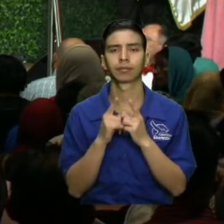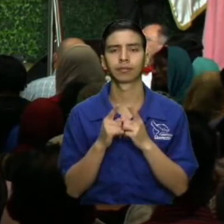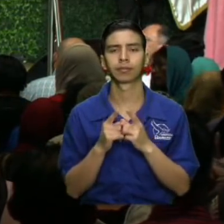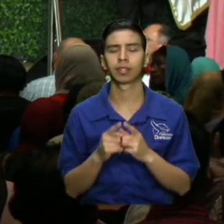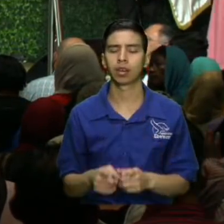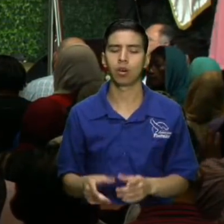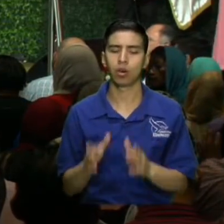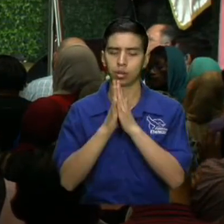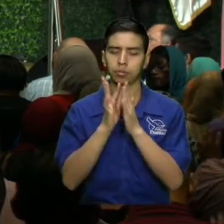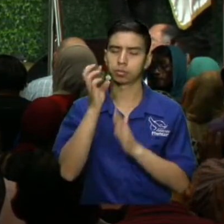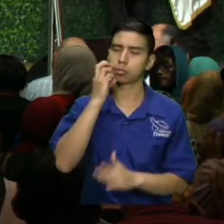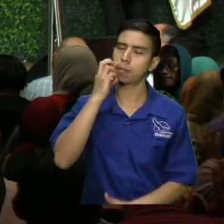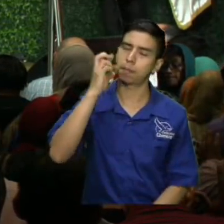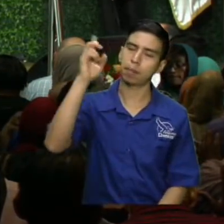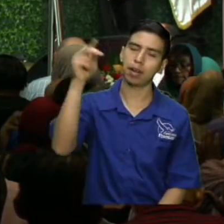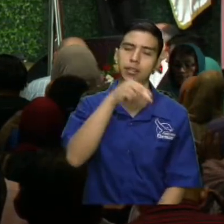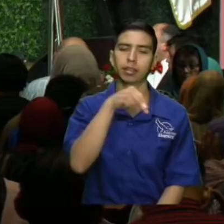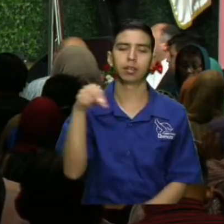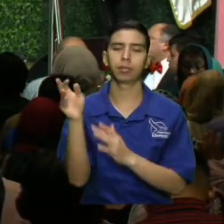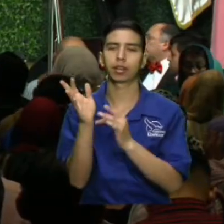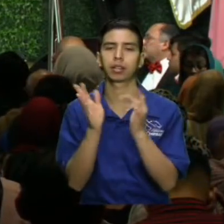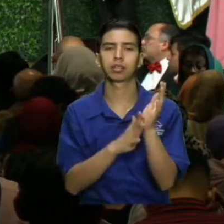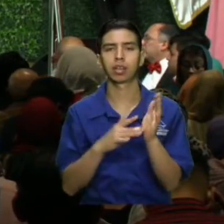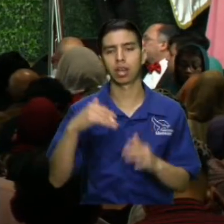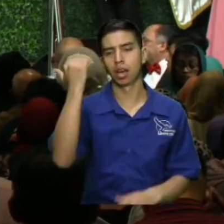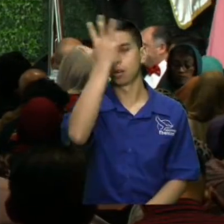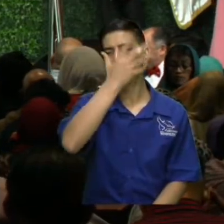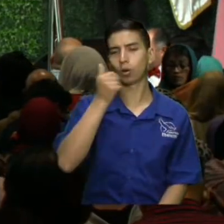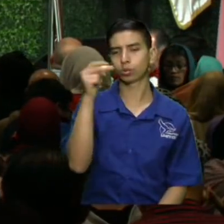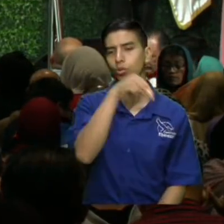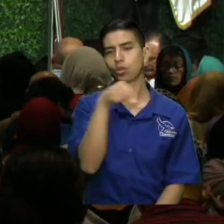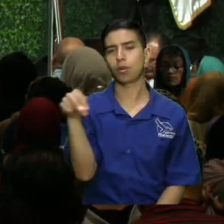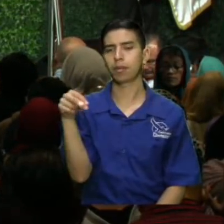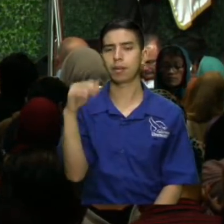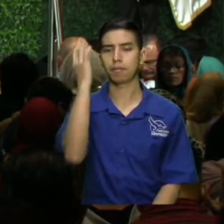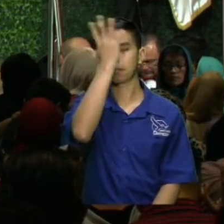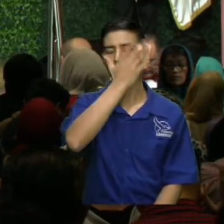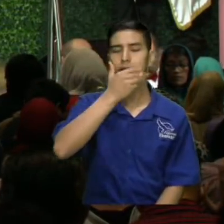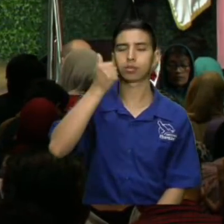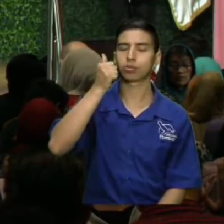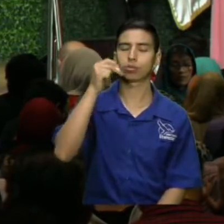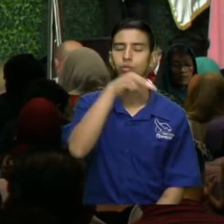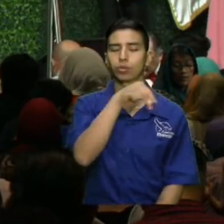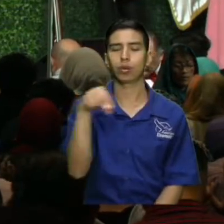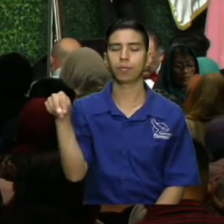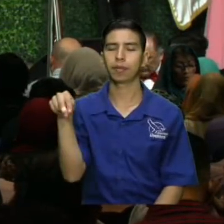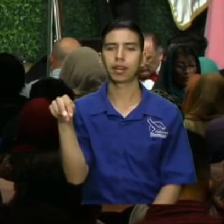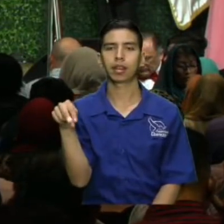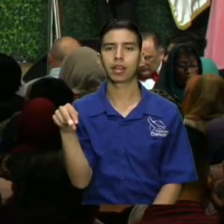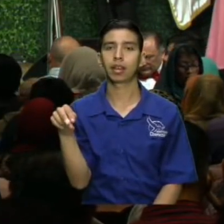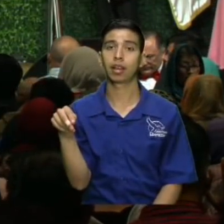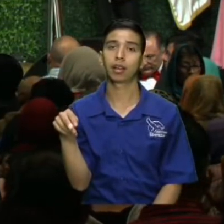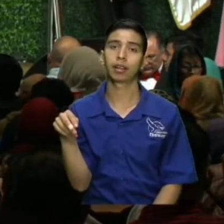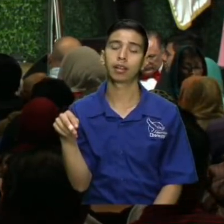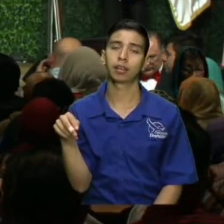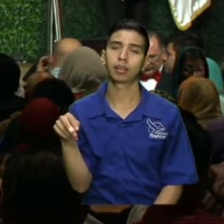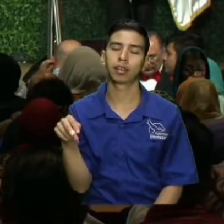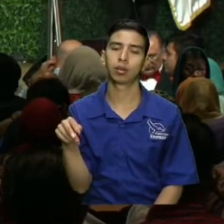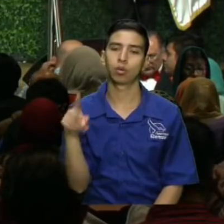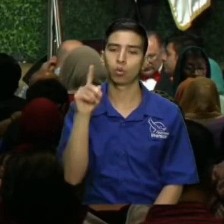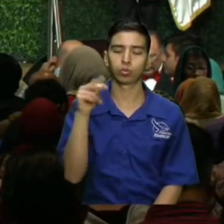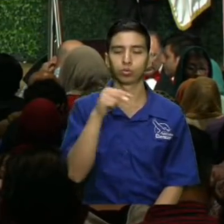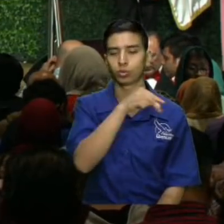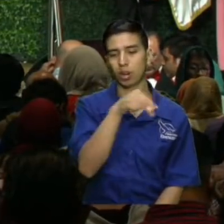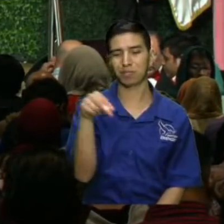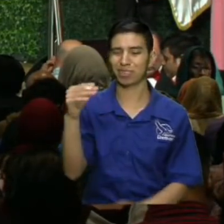Padre, en el nombre de Jesús, hermoso nombre, precioso nombre, en ese nombre que es sobre todo